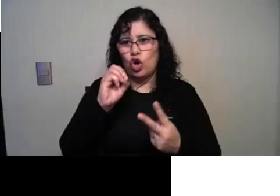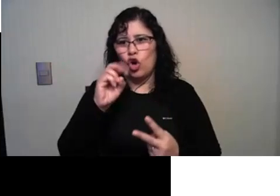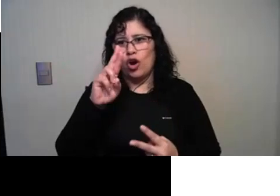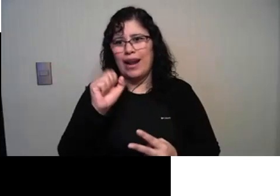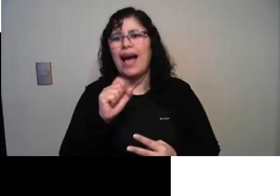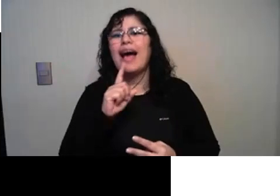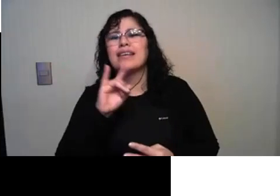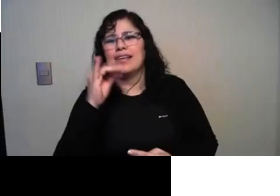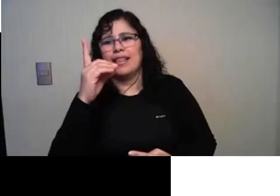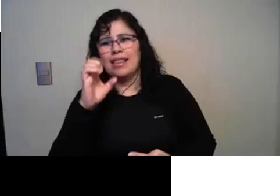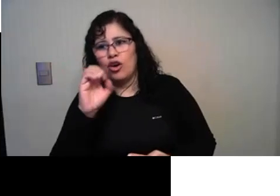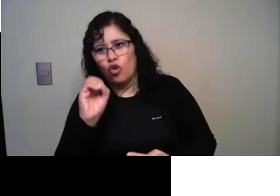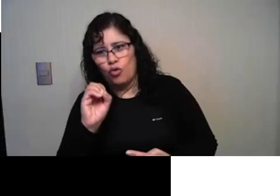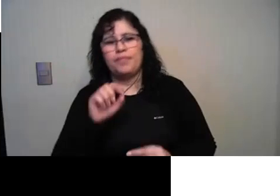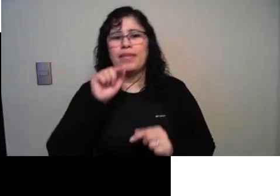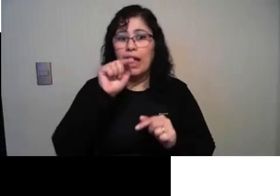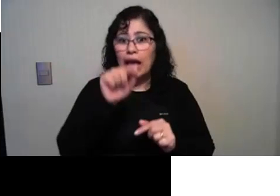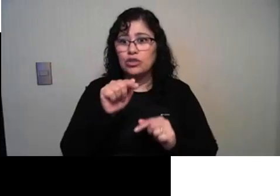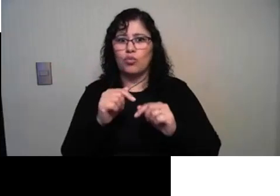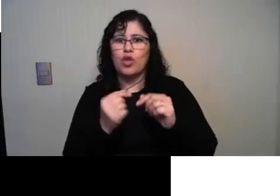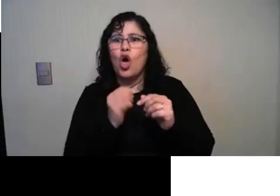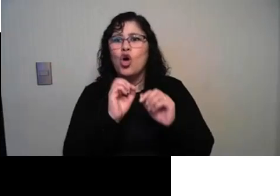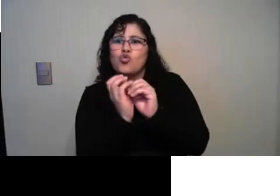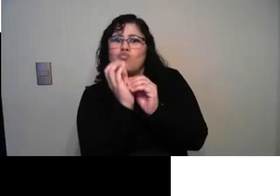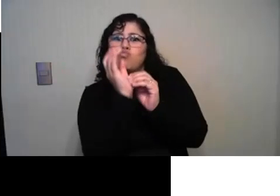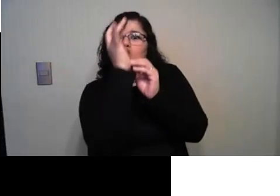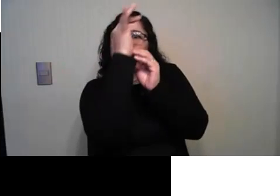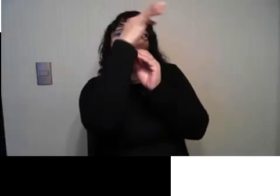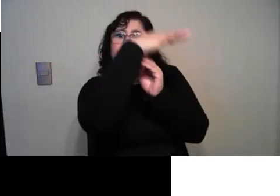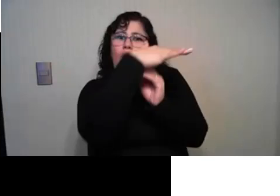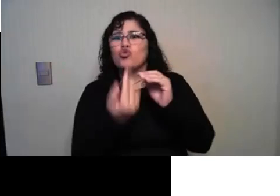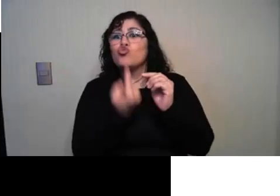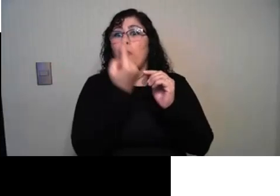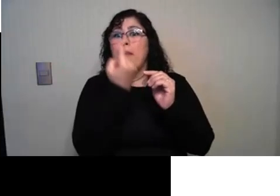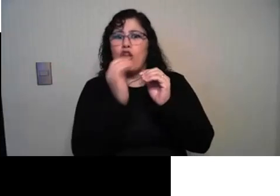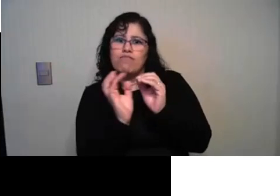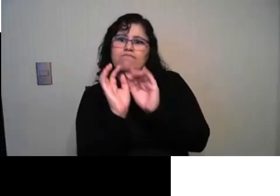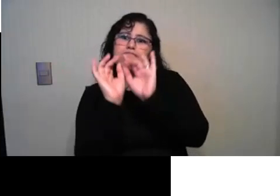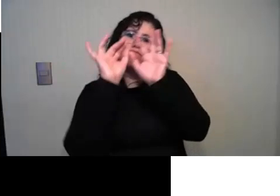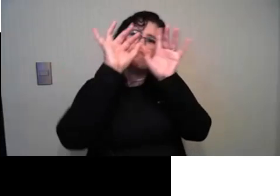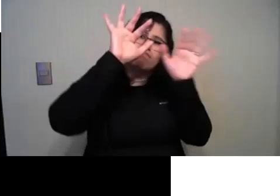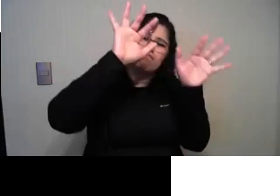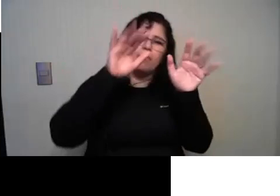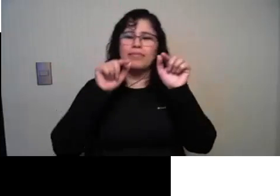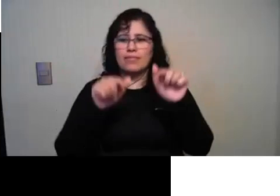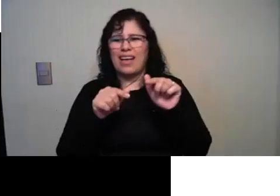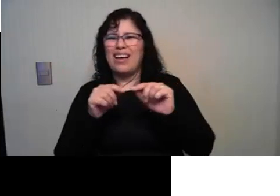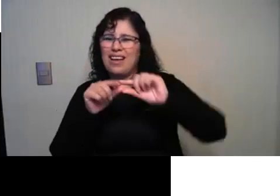la parte superior. Y ahí van a encontrar las arterias cerebrales anteriores y medias.